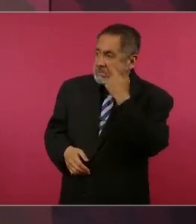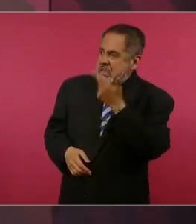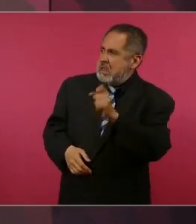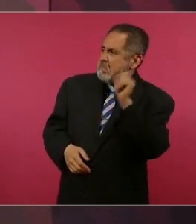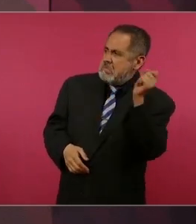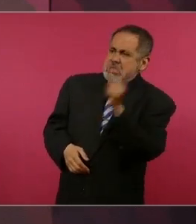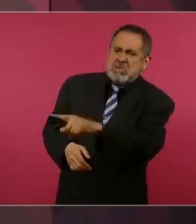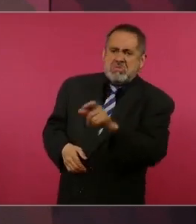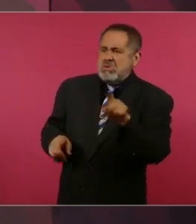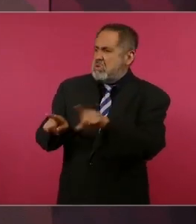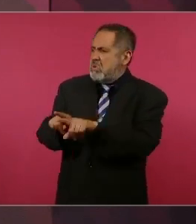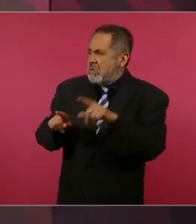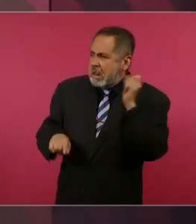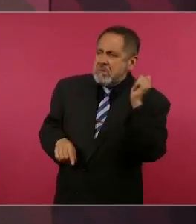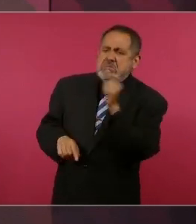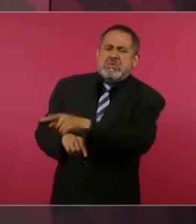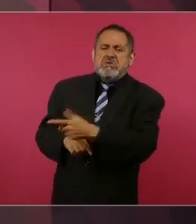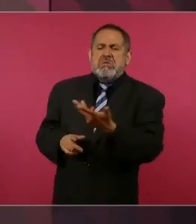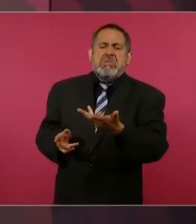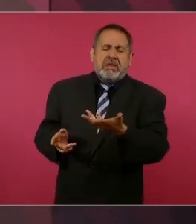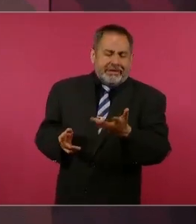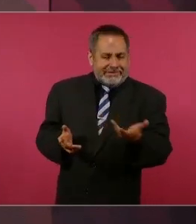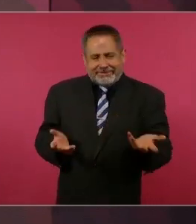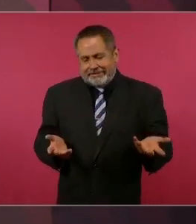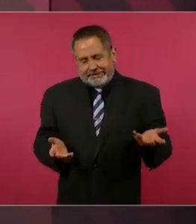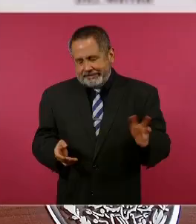decir, ahí está.